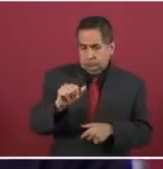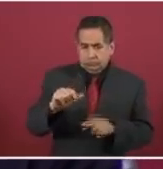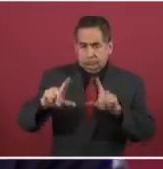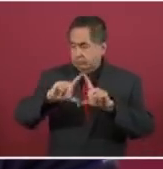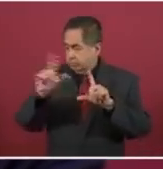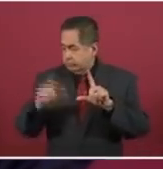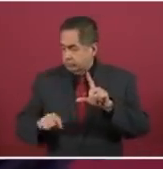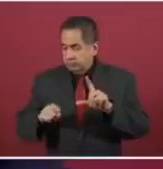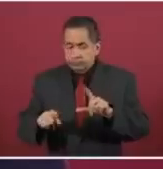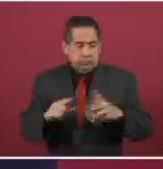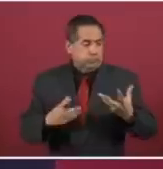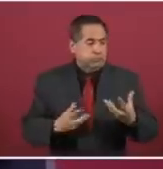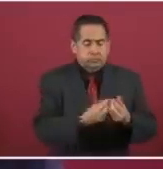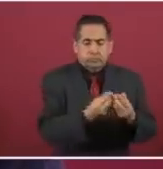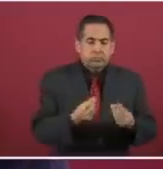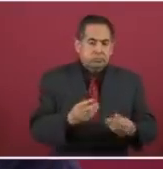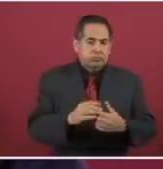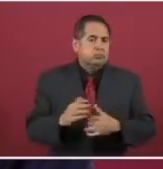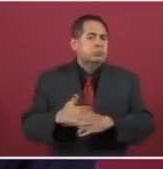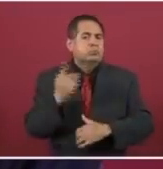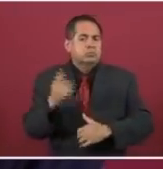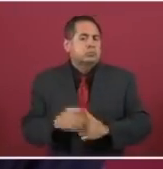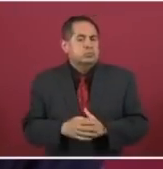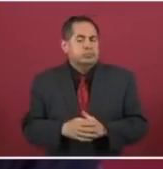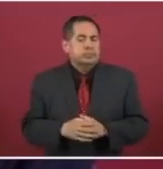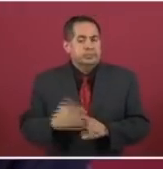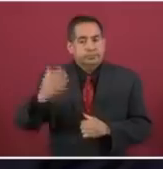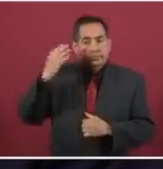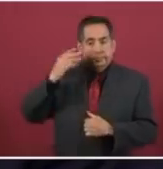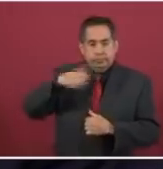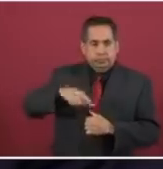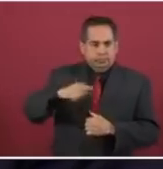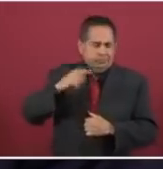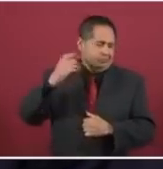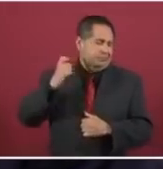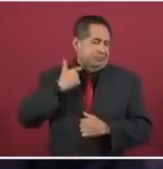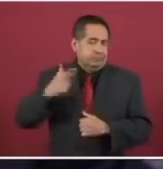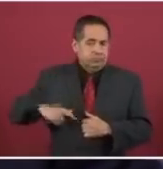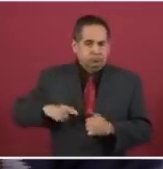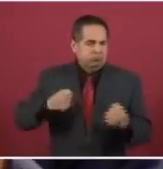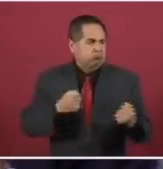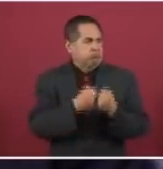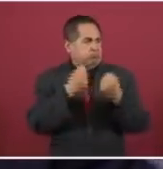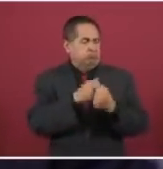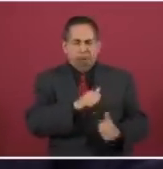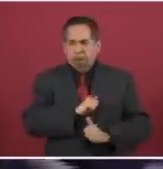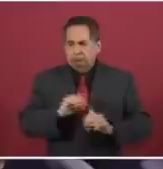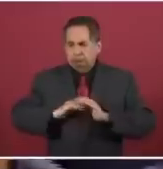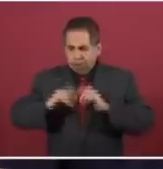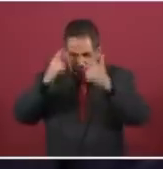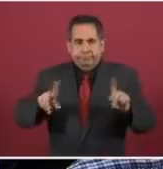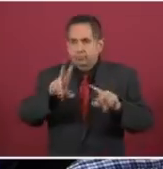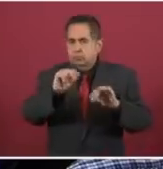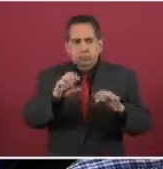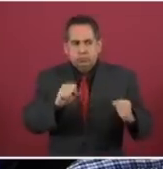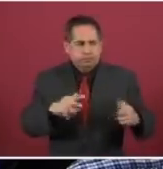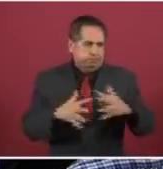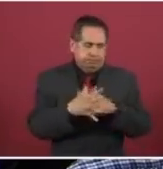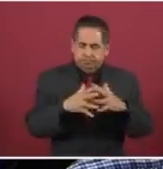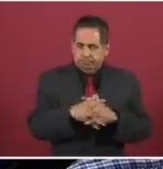Ejército, pero no protegían a la gente. Por ello dijo, la Guardia Nacional atenderá la demanda de la gente, que es la seguridad.